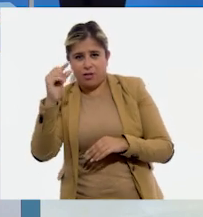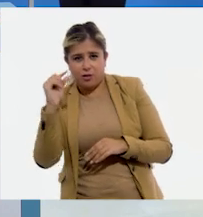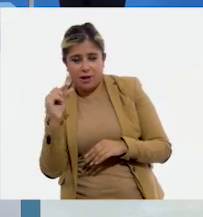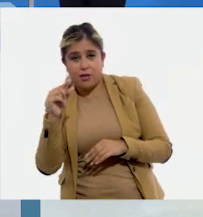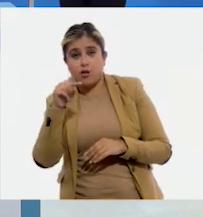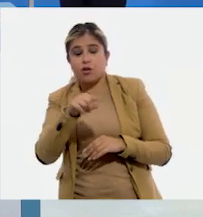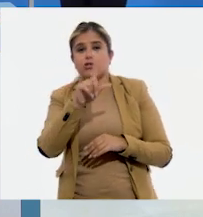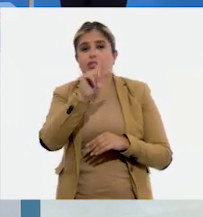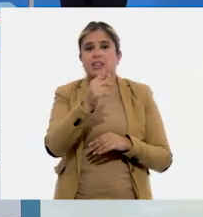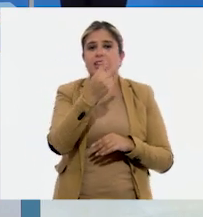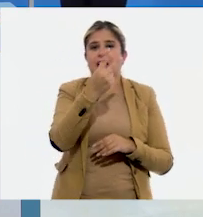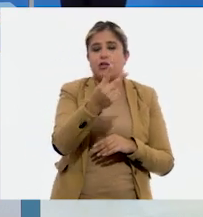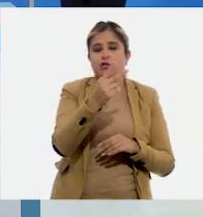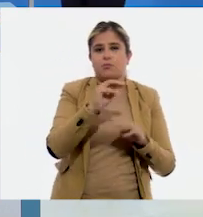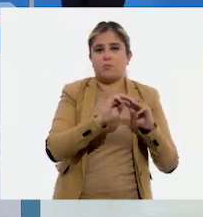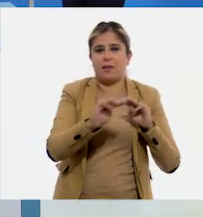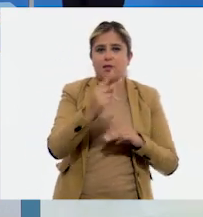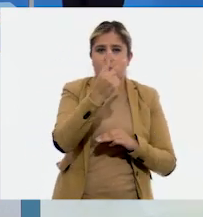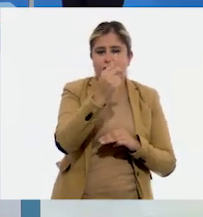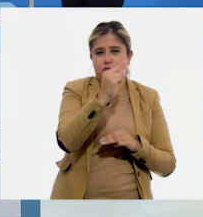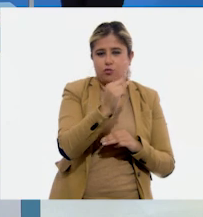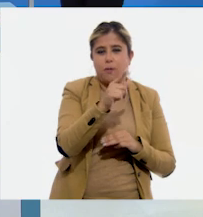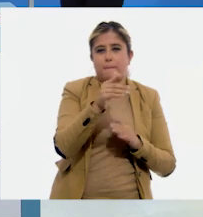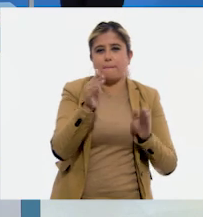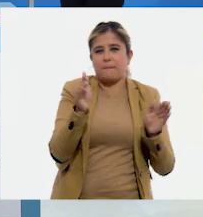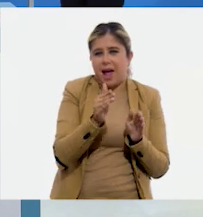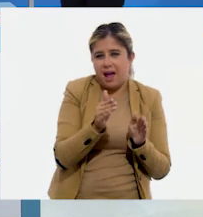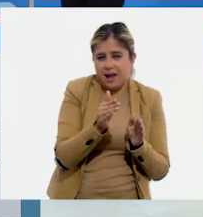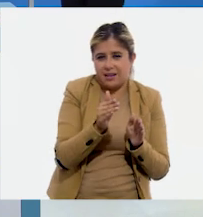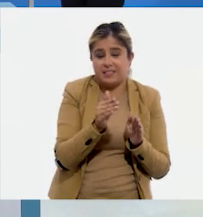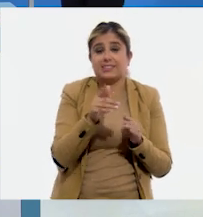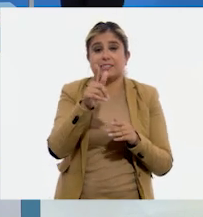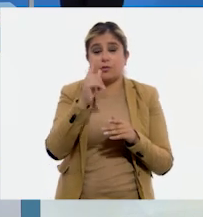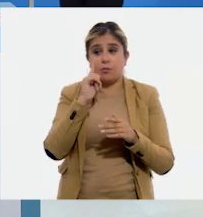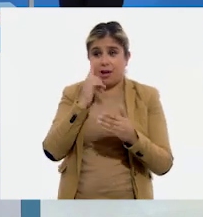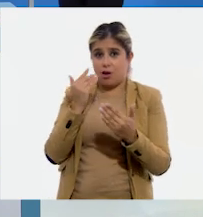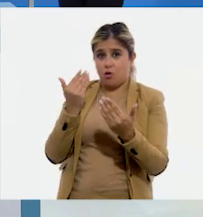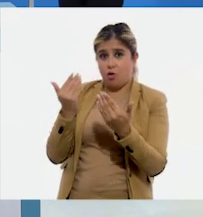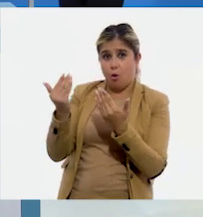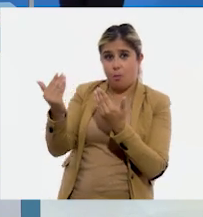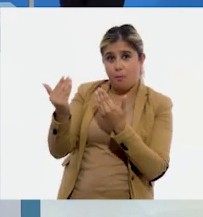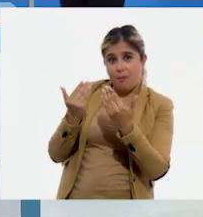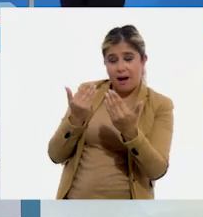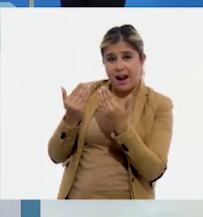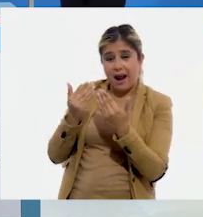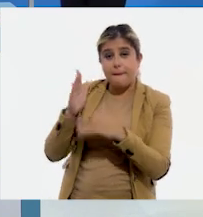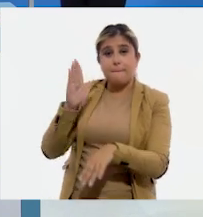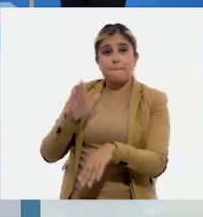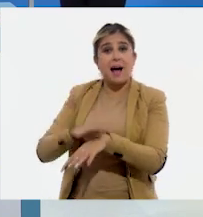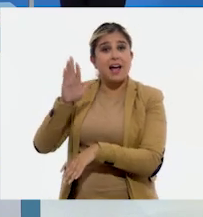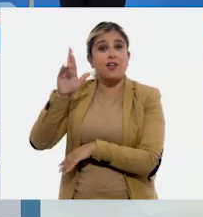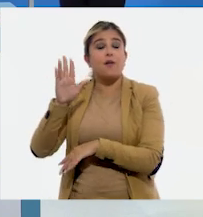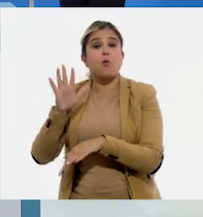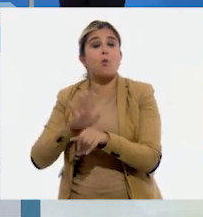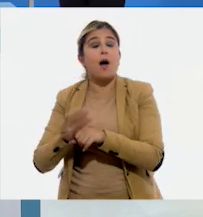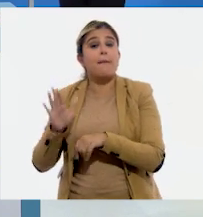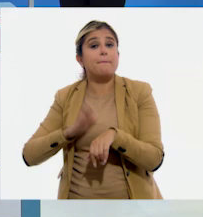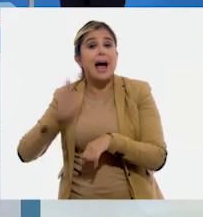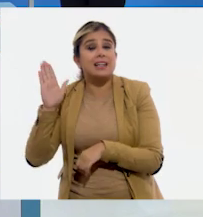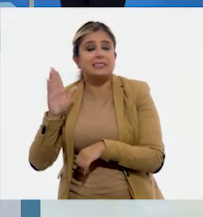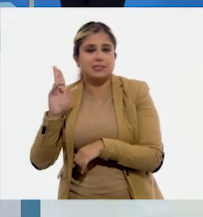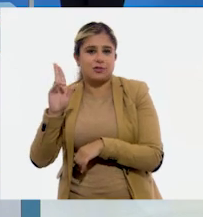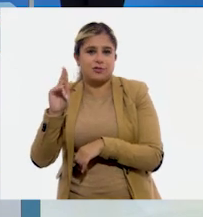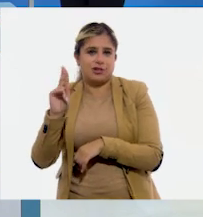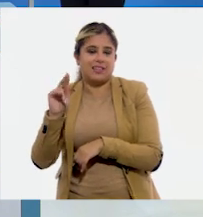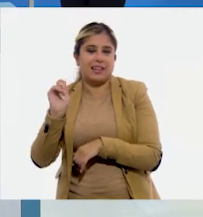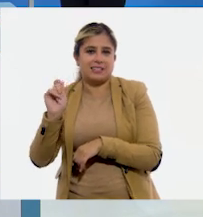área de 72 metros cuadrados. Si estamos comparando, el mayor es el terreno A. Y